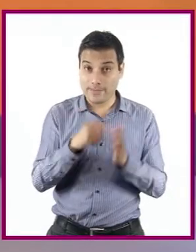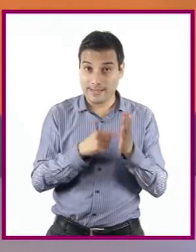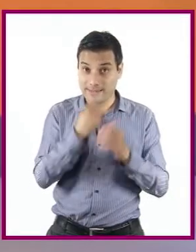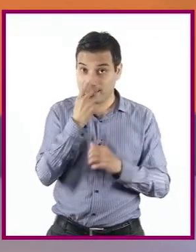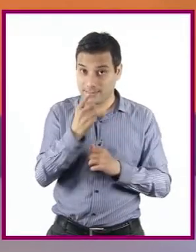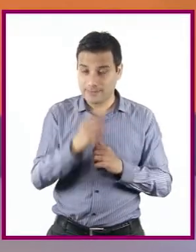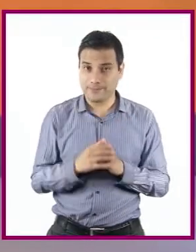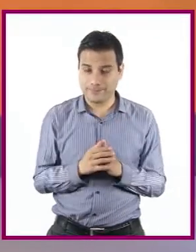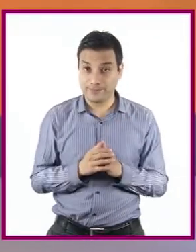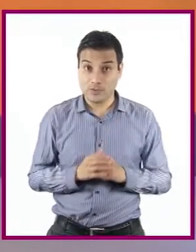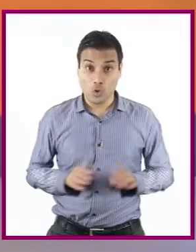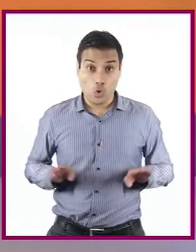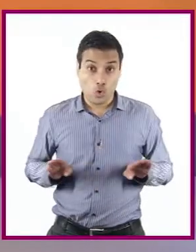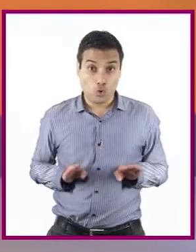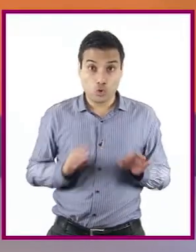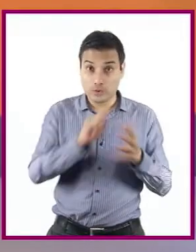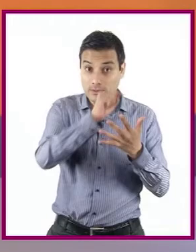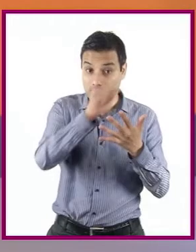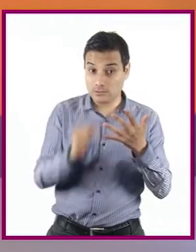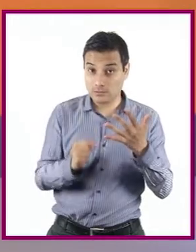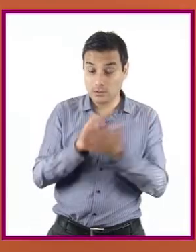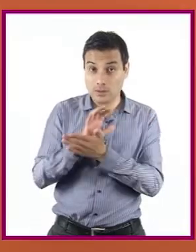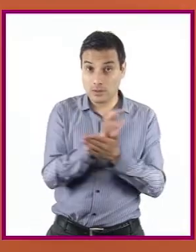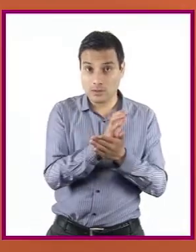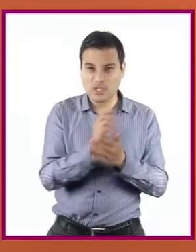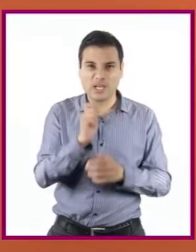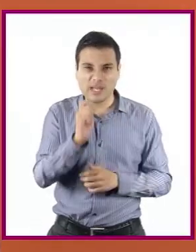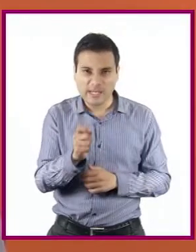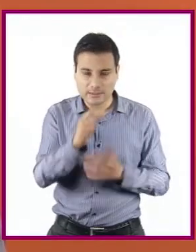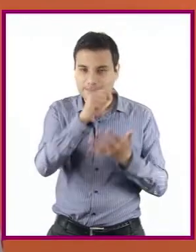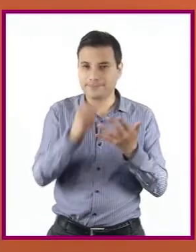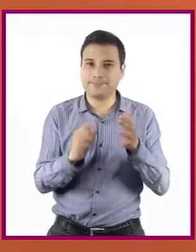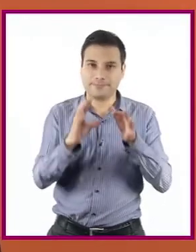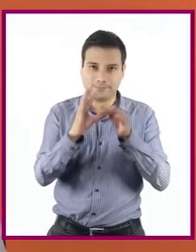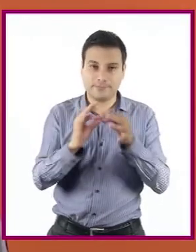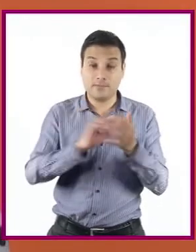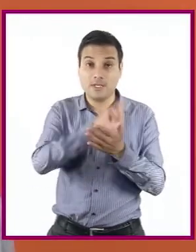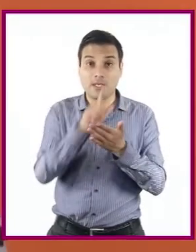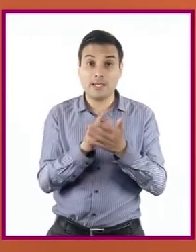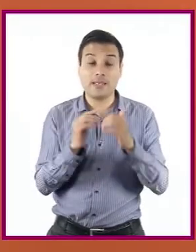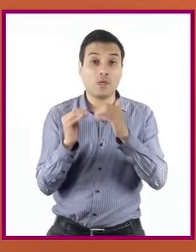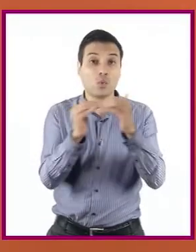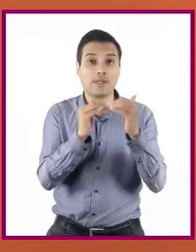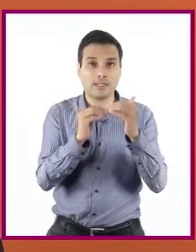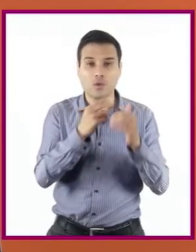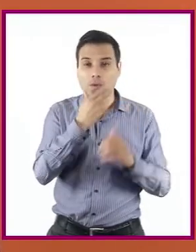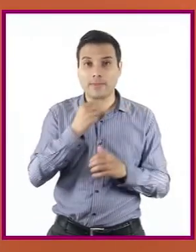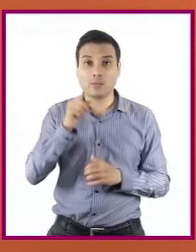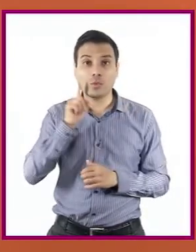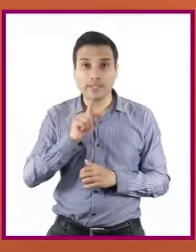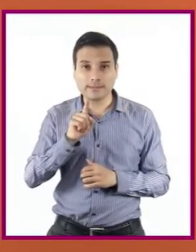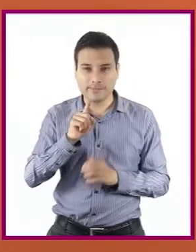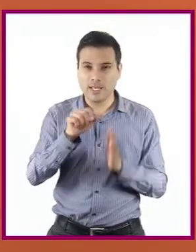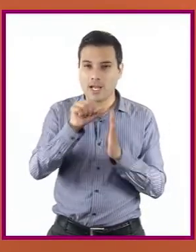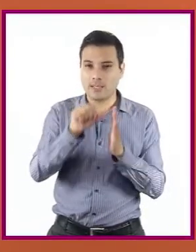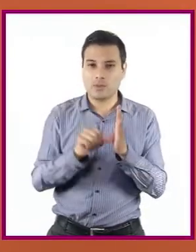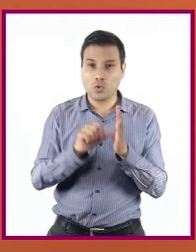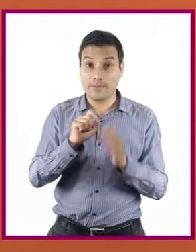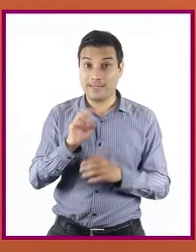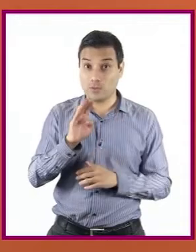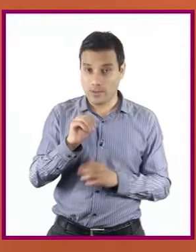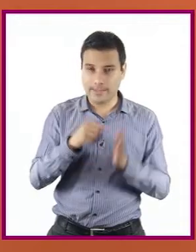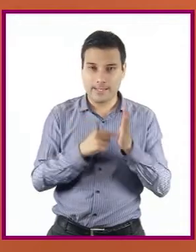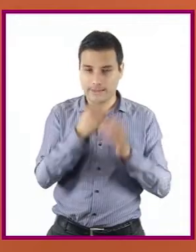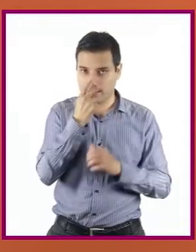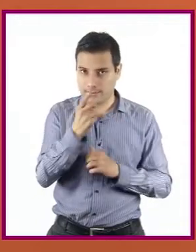las conductas que se consideran discriminatorias. En la Ley para la Igualdad entre Mujeres y Hombres, en su artículo 29,